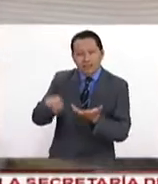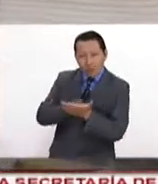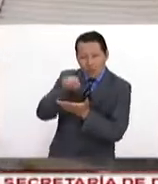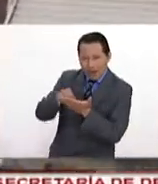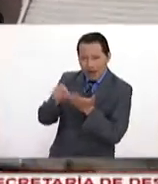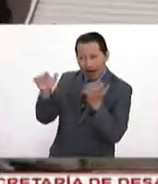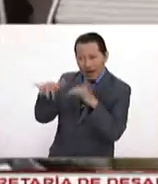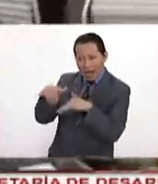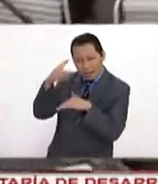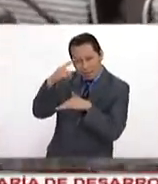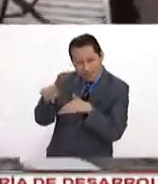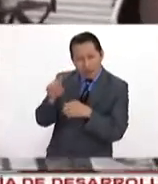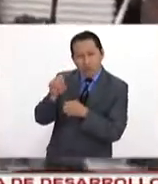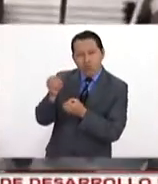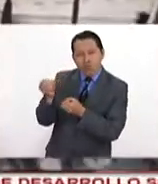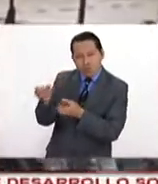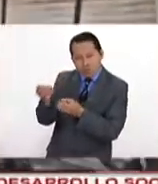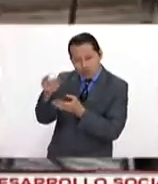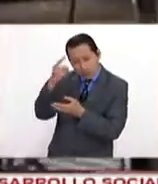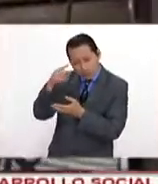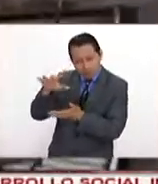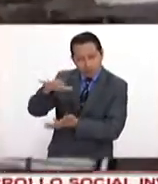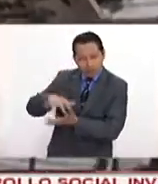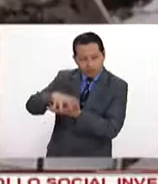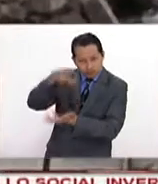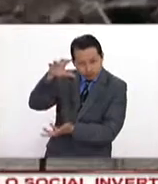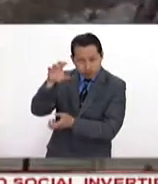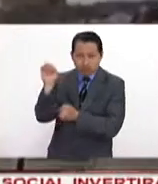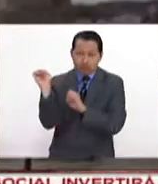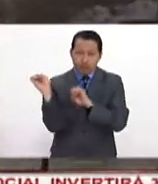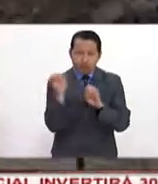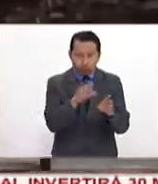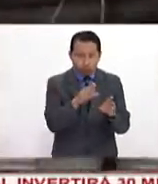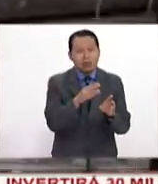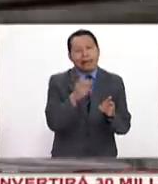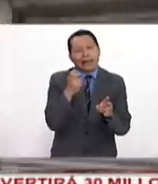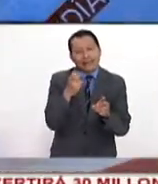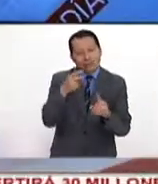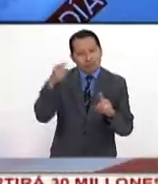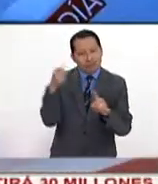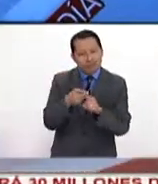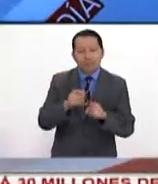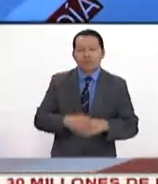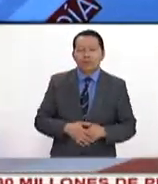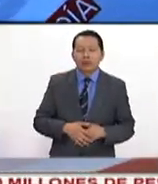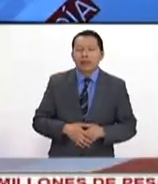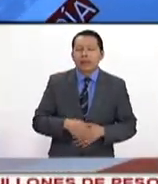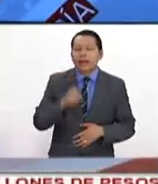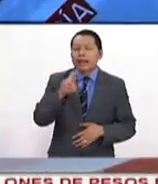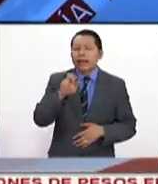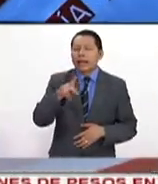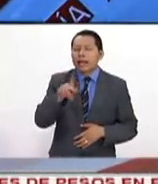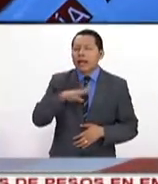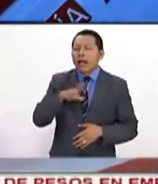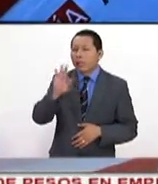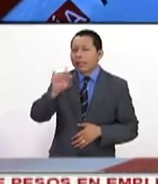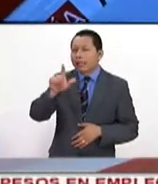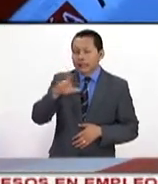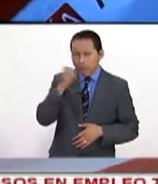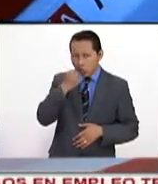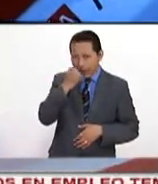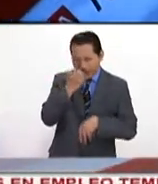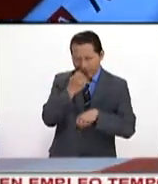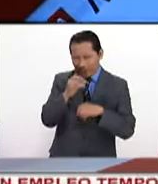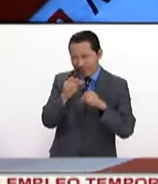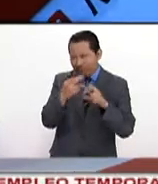captación de este tipo de apoyo. Eric, y sobre las 47 escuelas dañadas, ¿qué plan se ha puesto sobre la